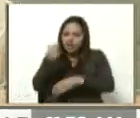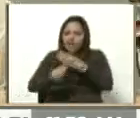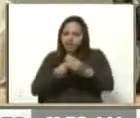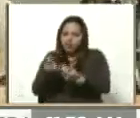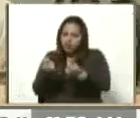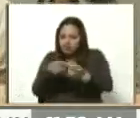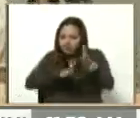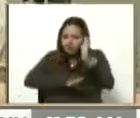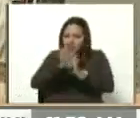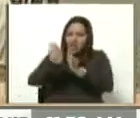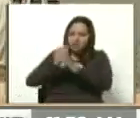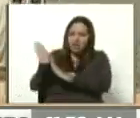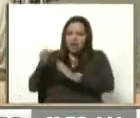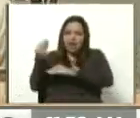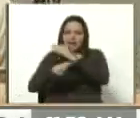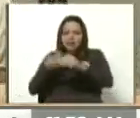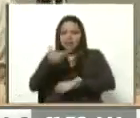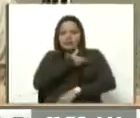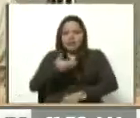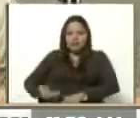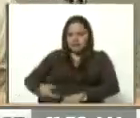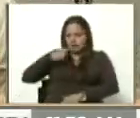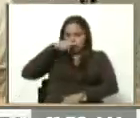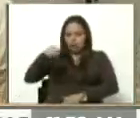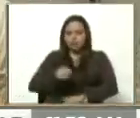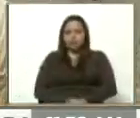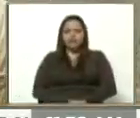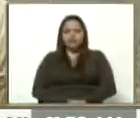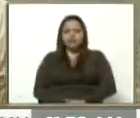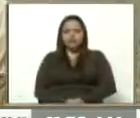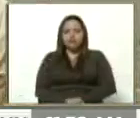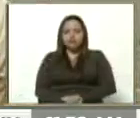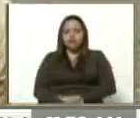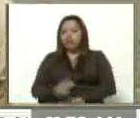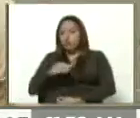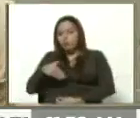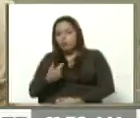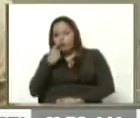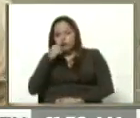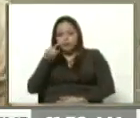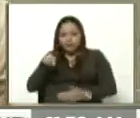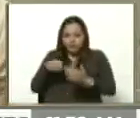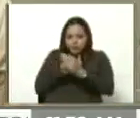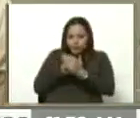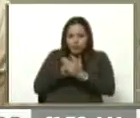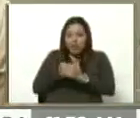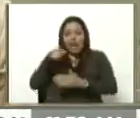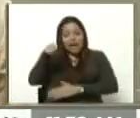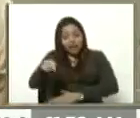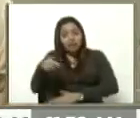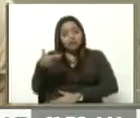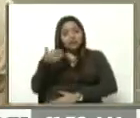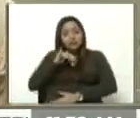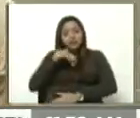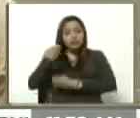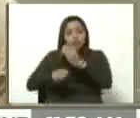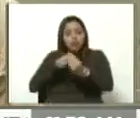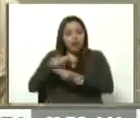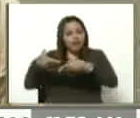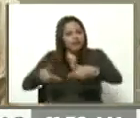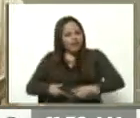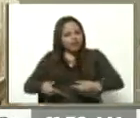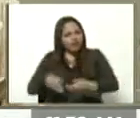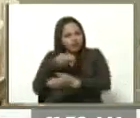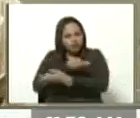ha ido desarrollando por parte del presidente Nicolás Maduro, de quien no podemos negar que ha hecho un esfuerzo extraordinario por garantizar que